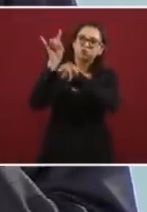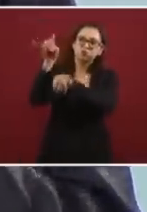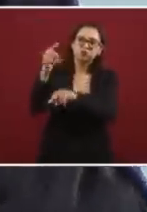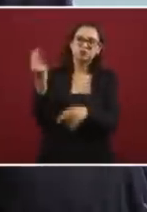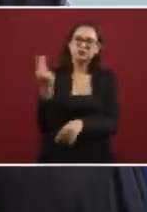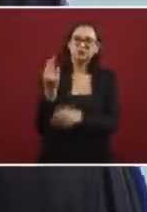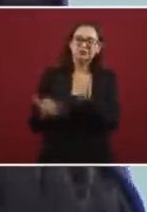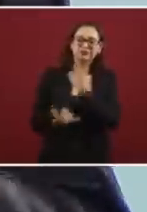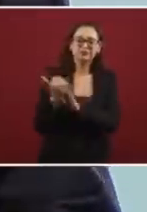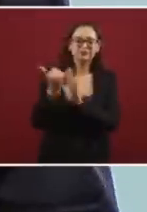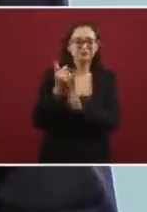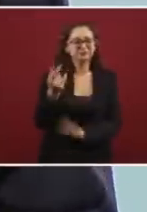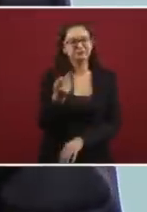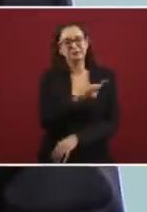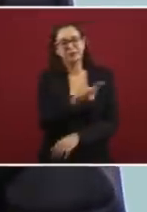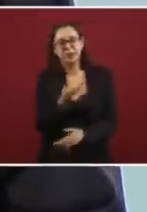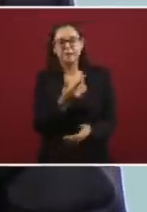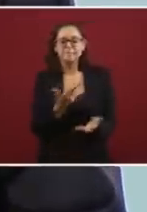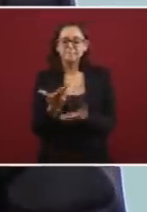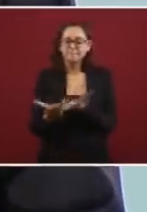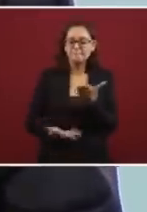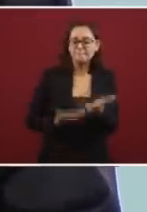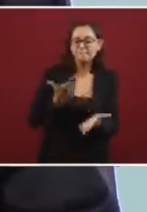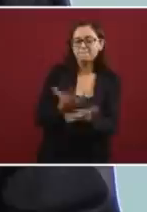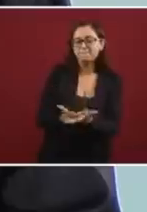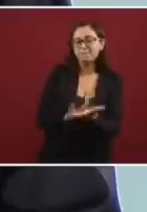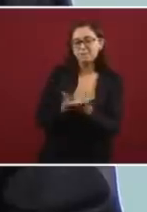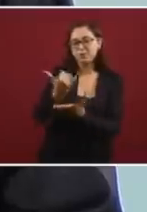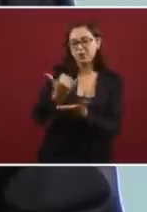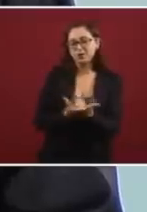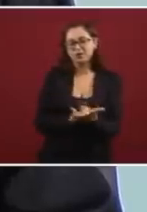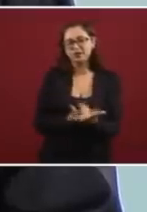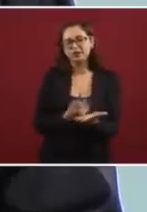un proyecto y